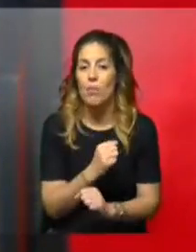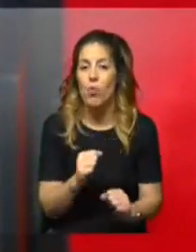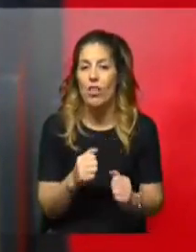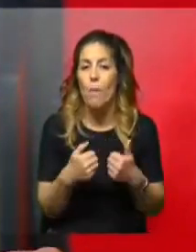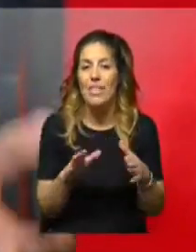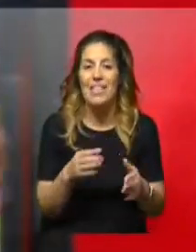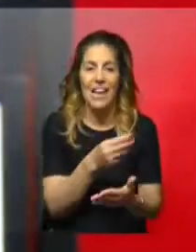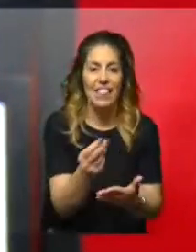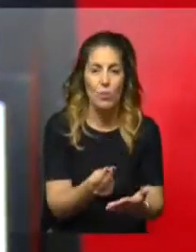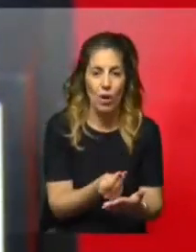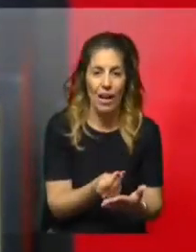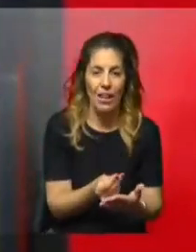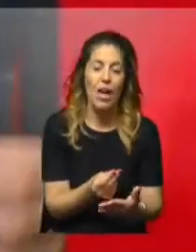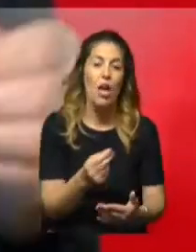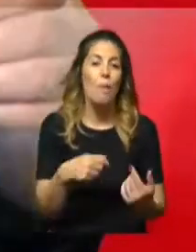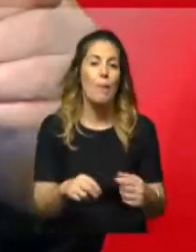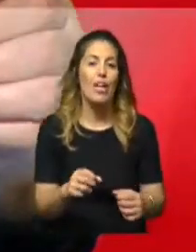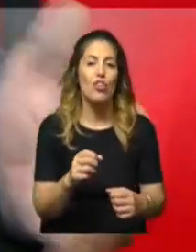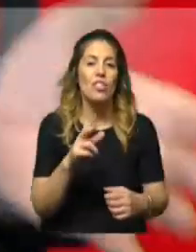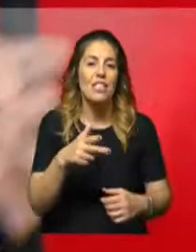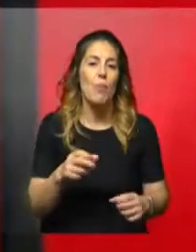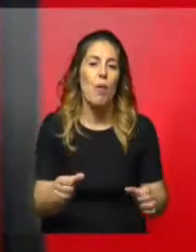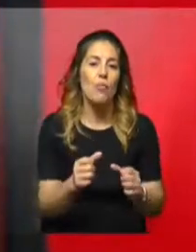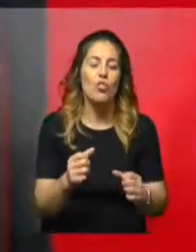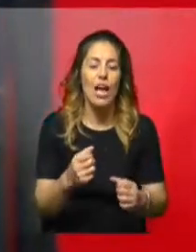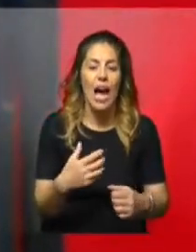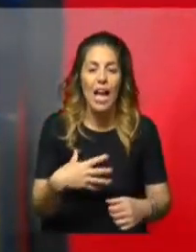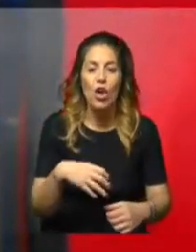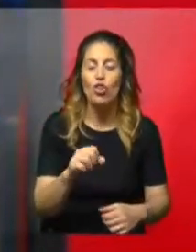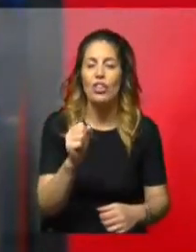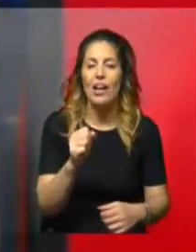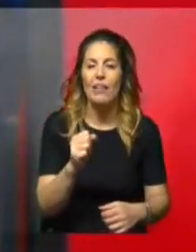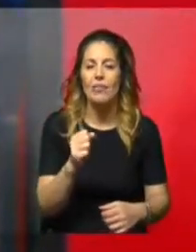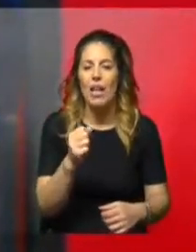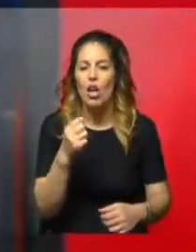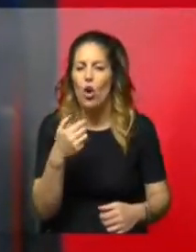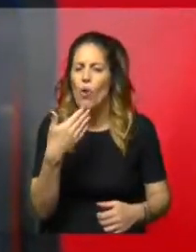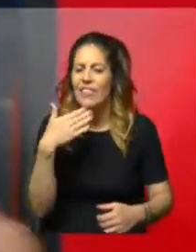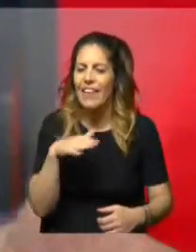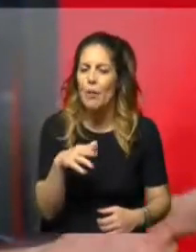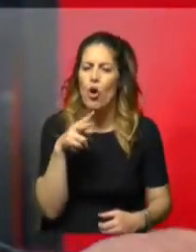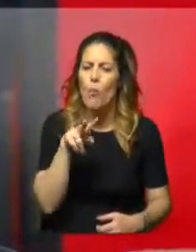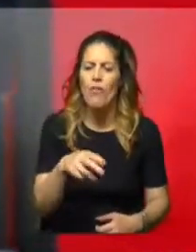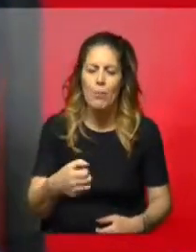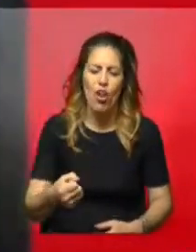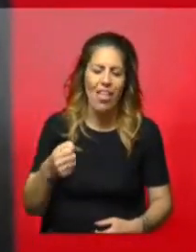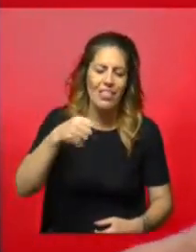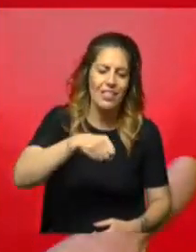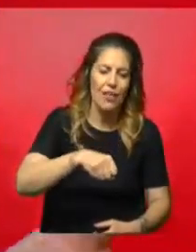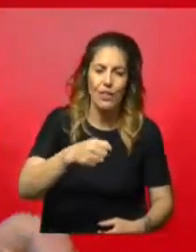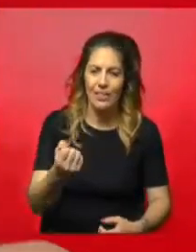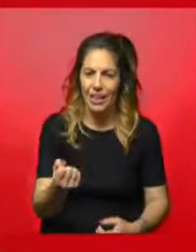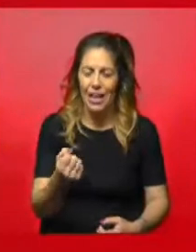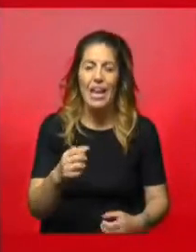decimos Bueno vamos a encontrar la interpretaciones a la cafetera y capaz que hago 18 en 30 segundos